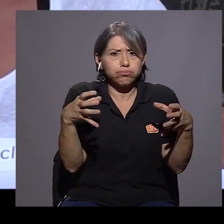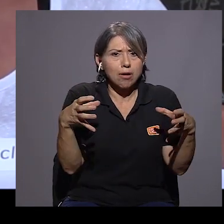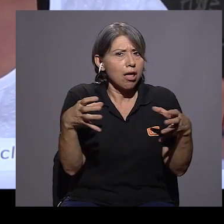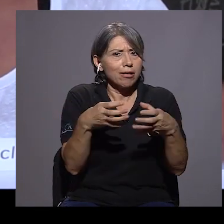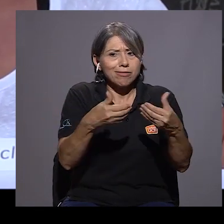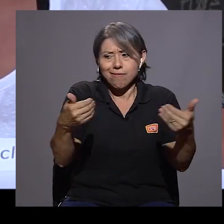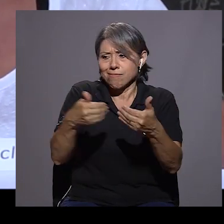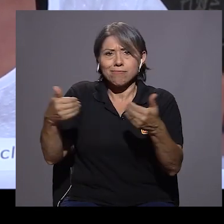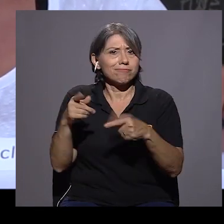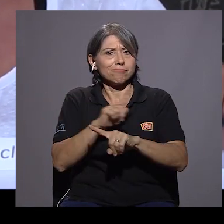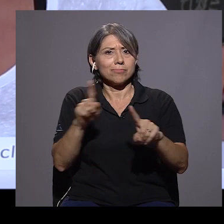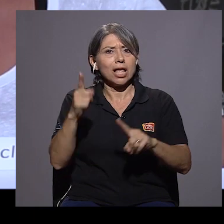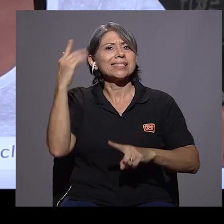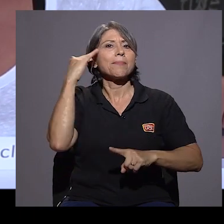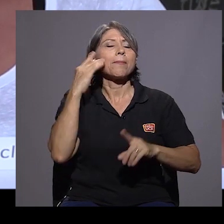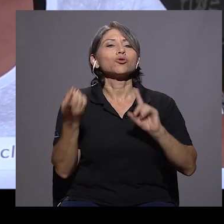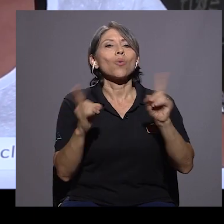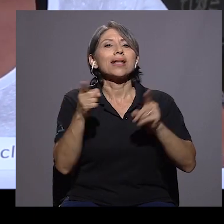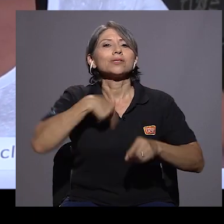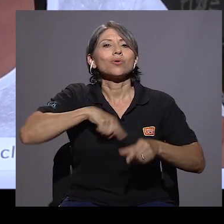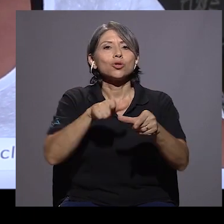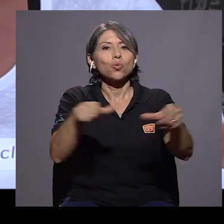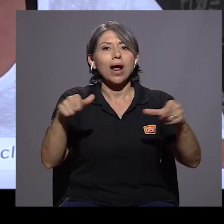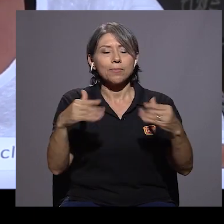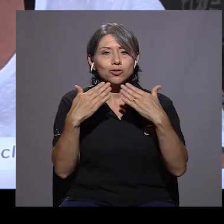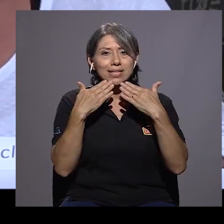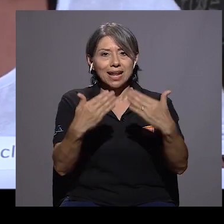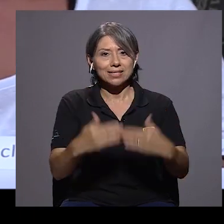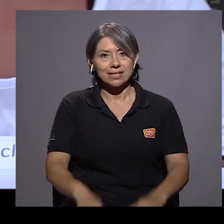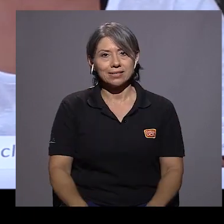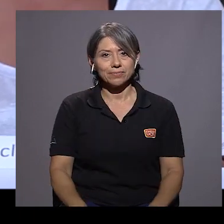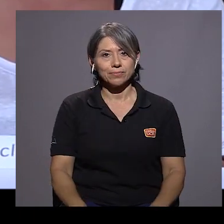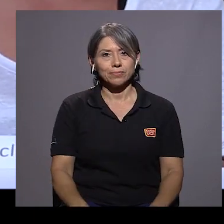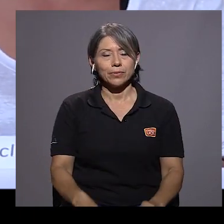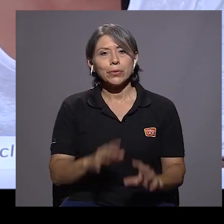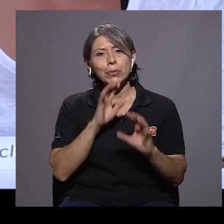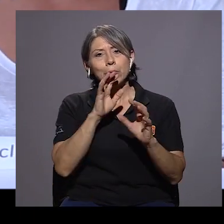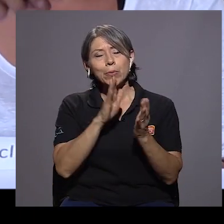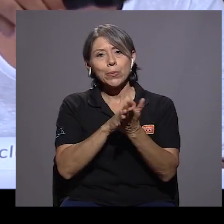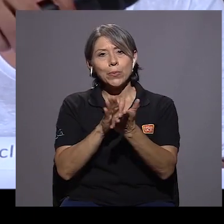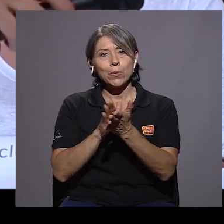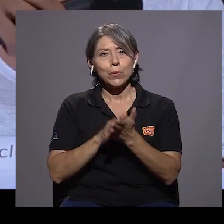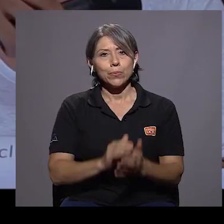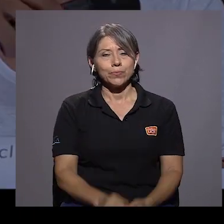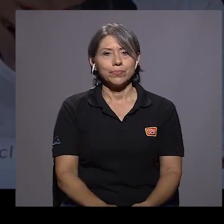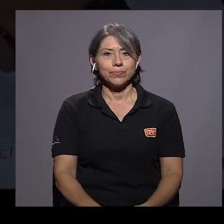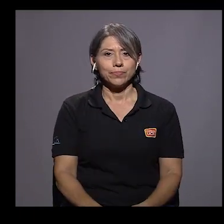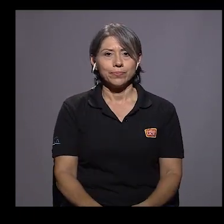unifiquemos en lugar de dividir y que sepamos cuál es nuestro lugar. Muchas gracias.